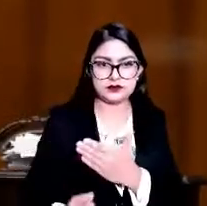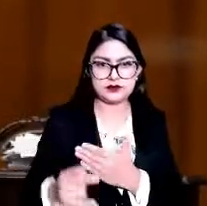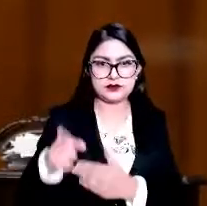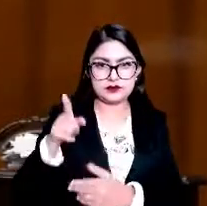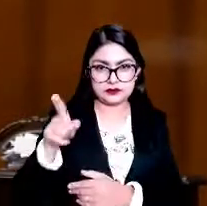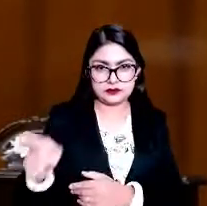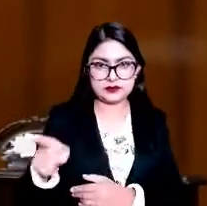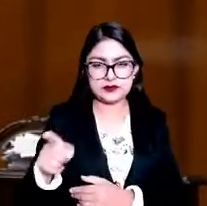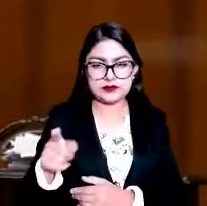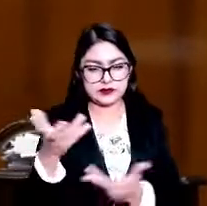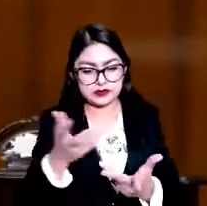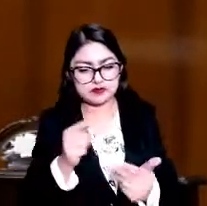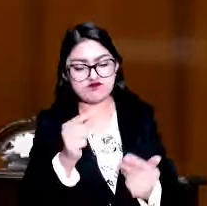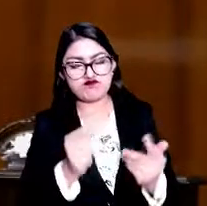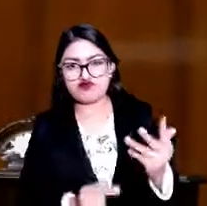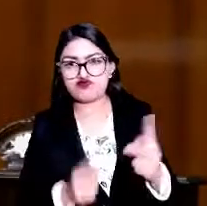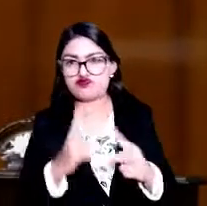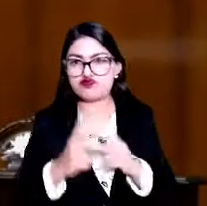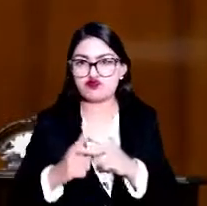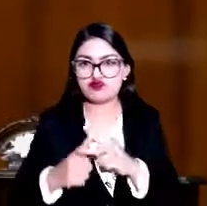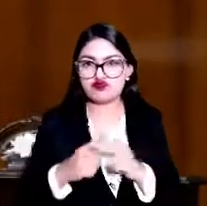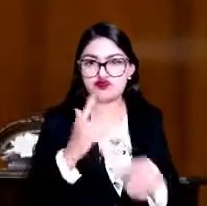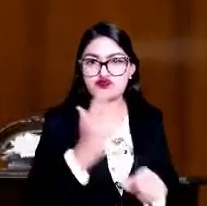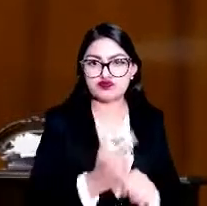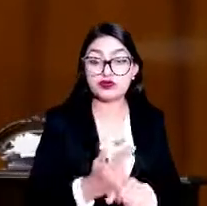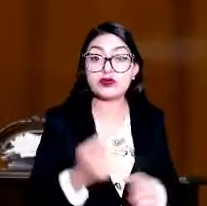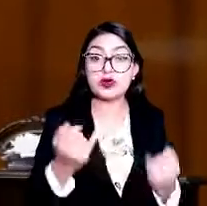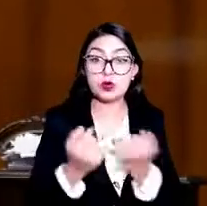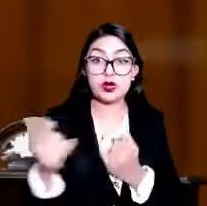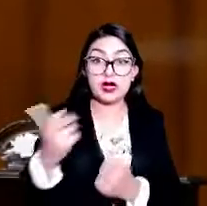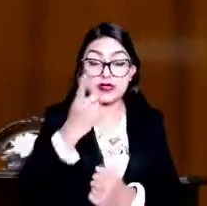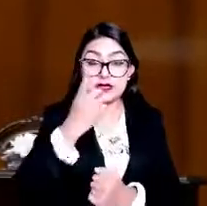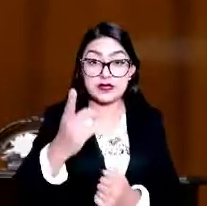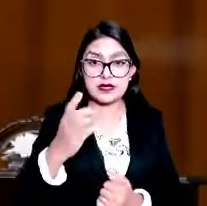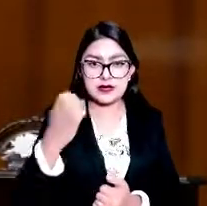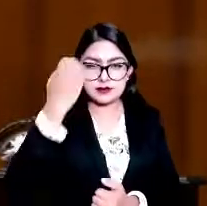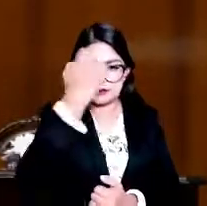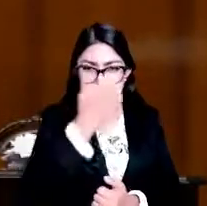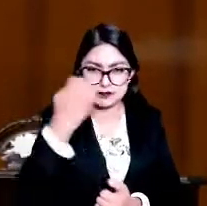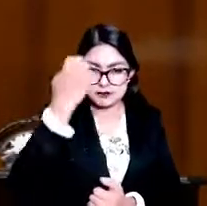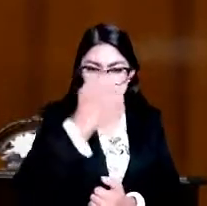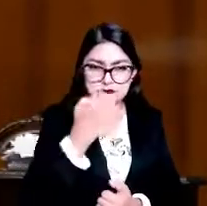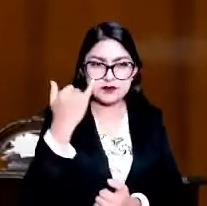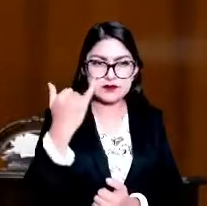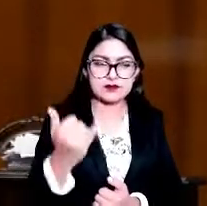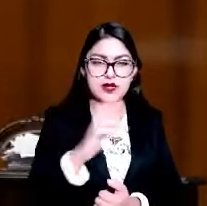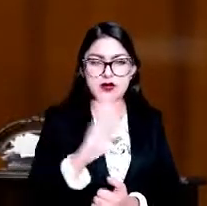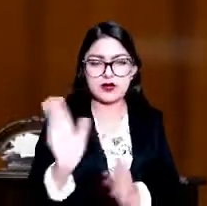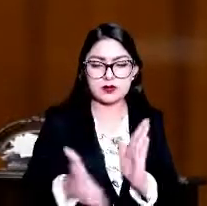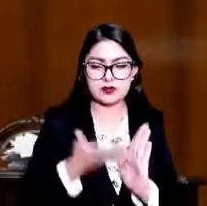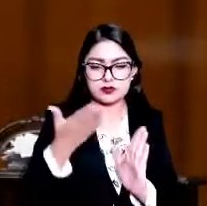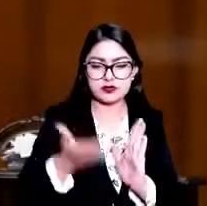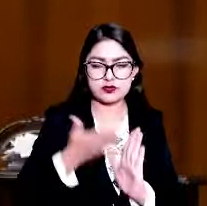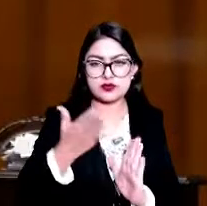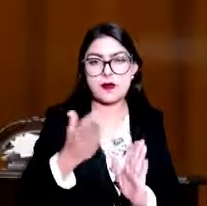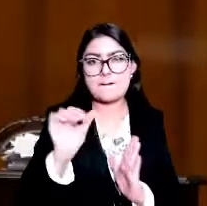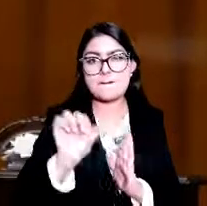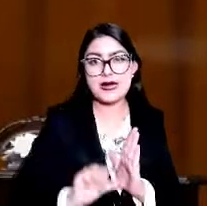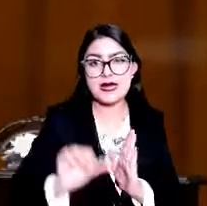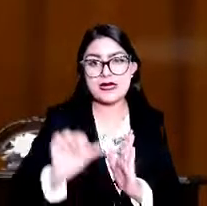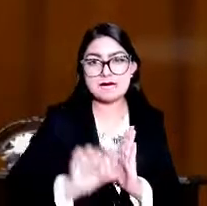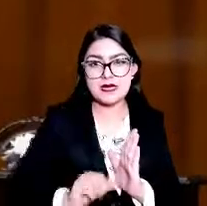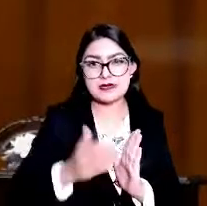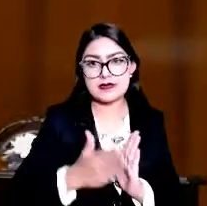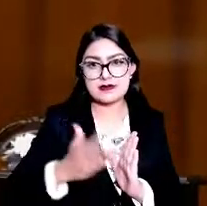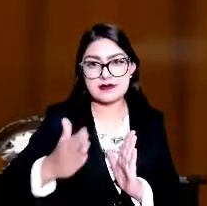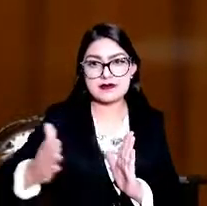También dijo que el estudio y la reconstrucción llevaría varios meses para poner en